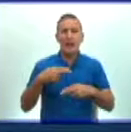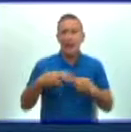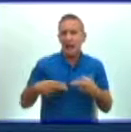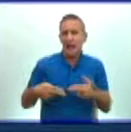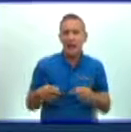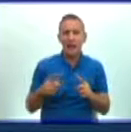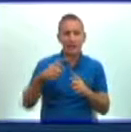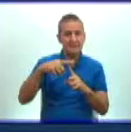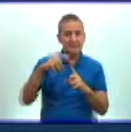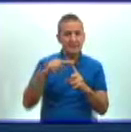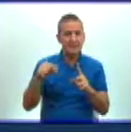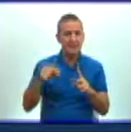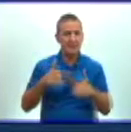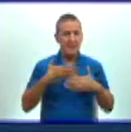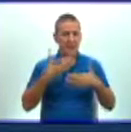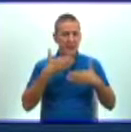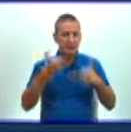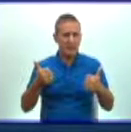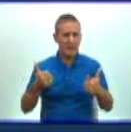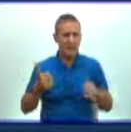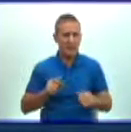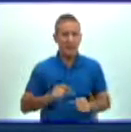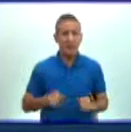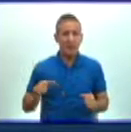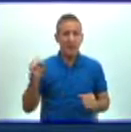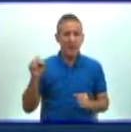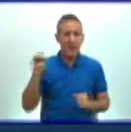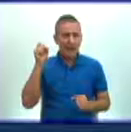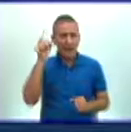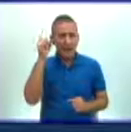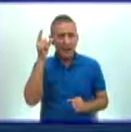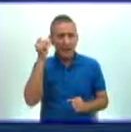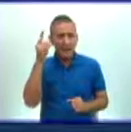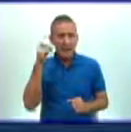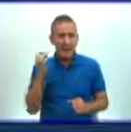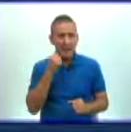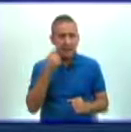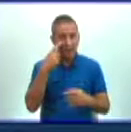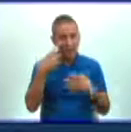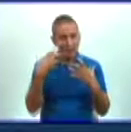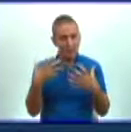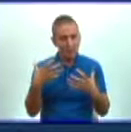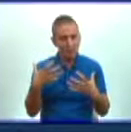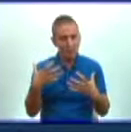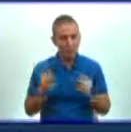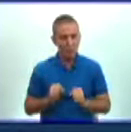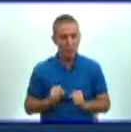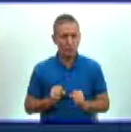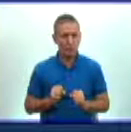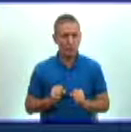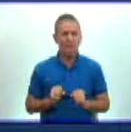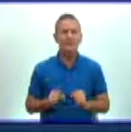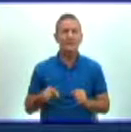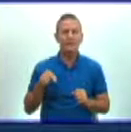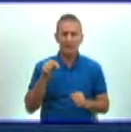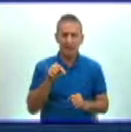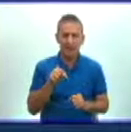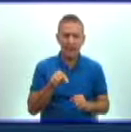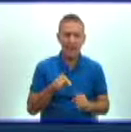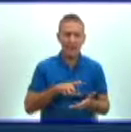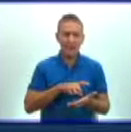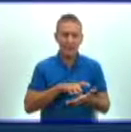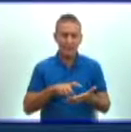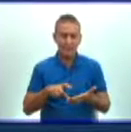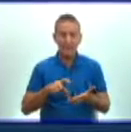idea esencial cuando comienzan a construirse las ideas secundarias que hacen